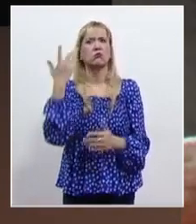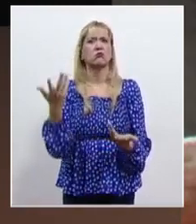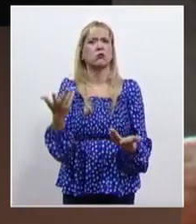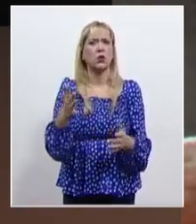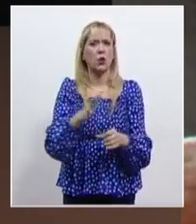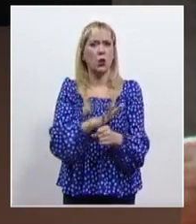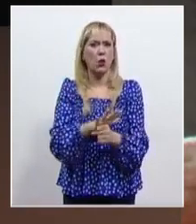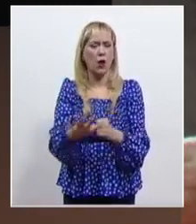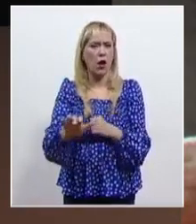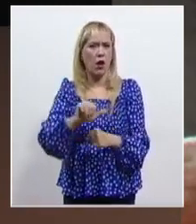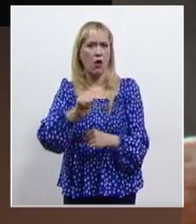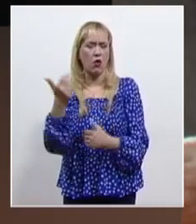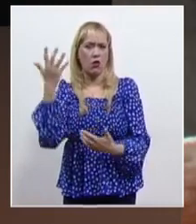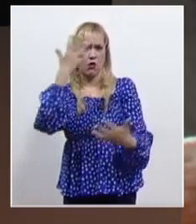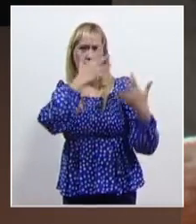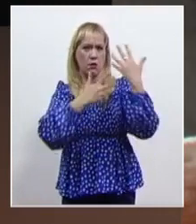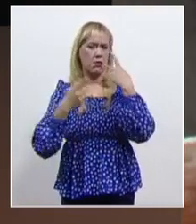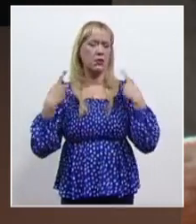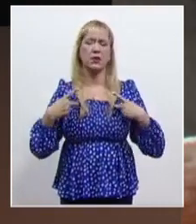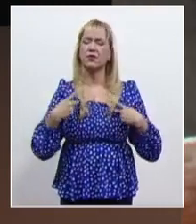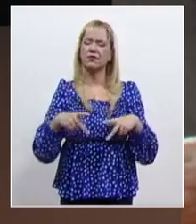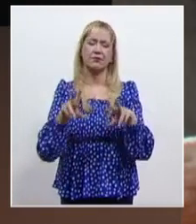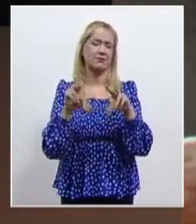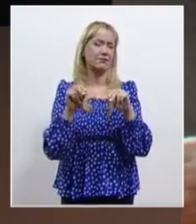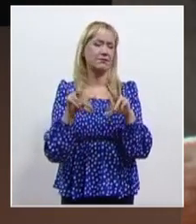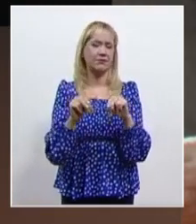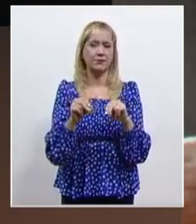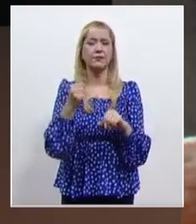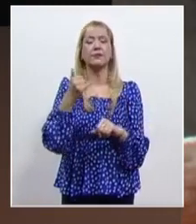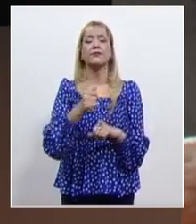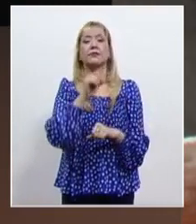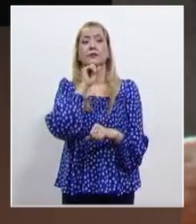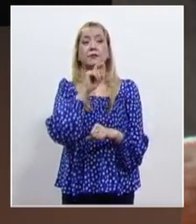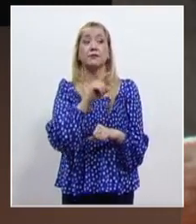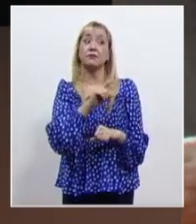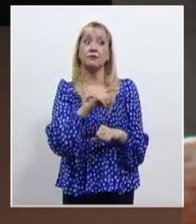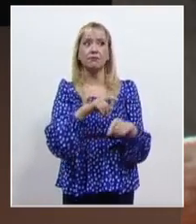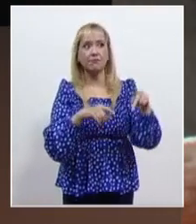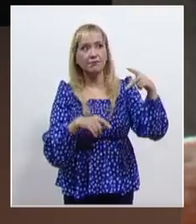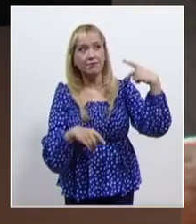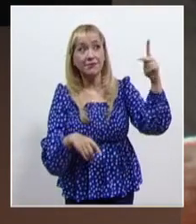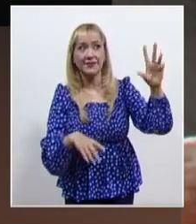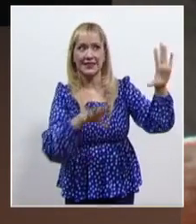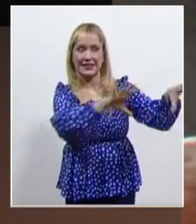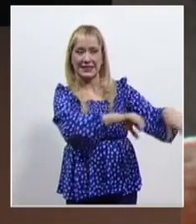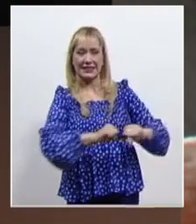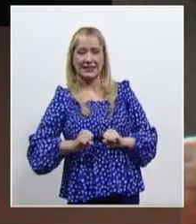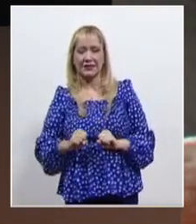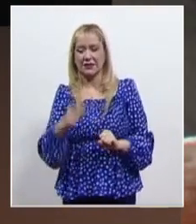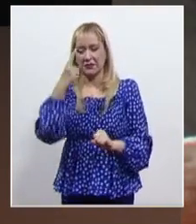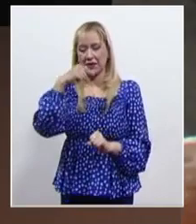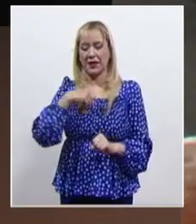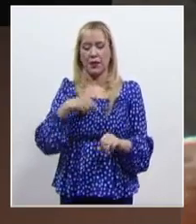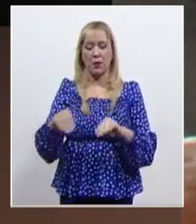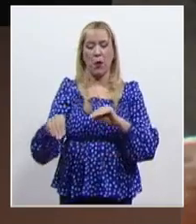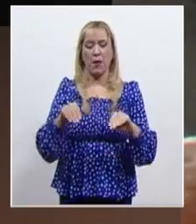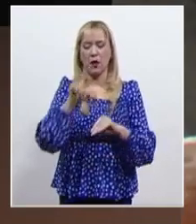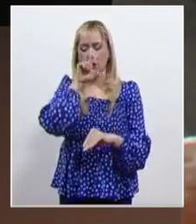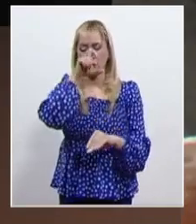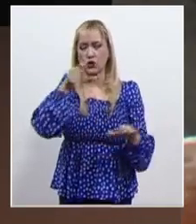se genere una confusión en la ciudadanía, y tampoco la adjudicación de acciones o logros gubernamentales a favor de Movimiento